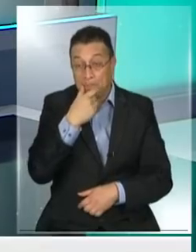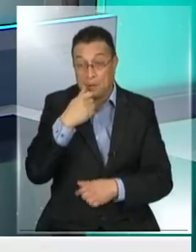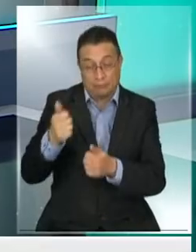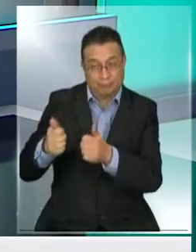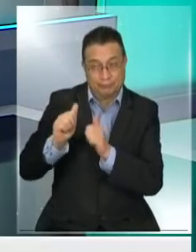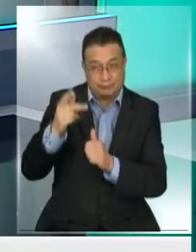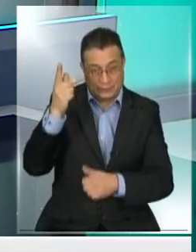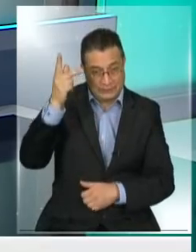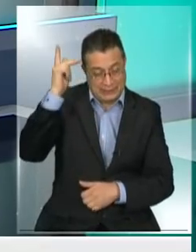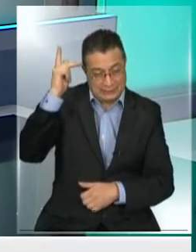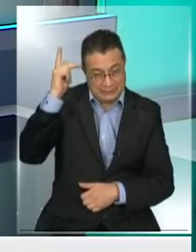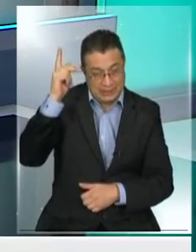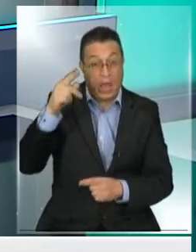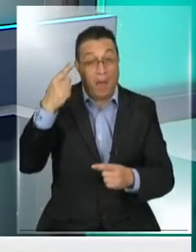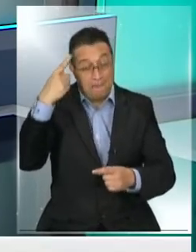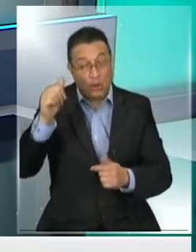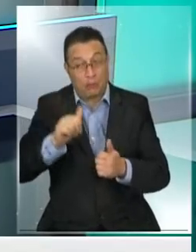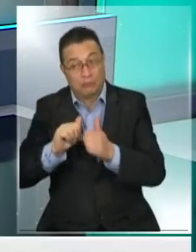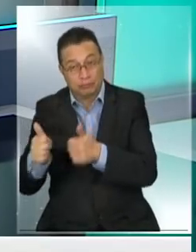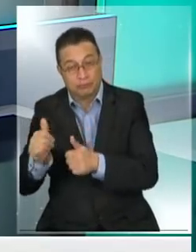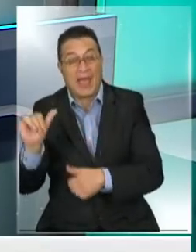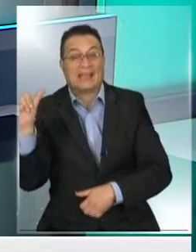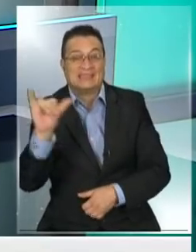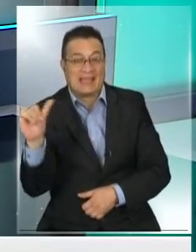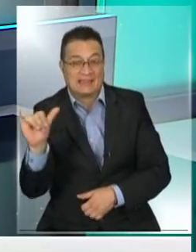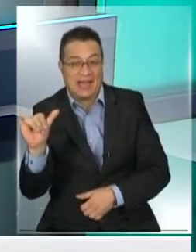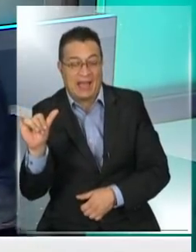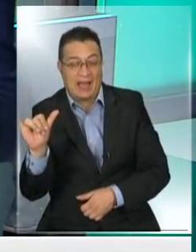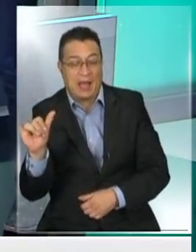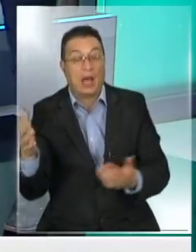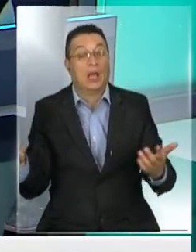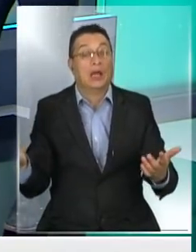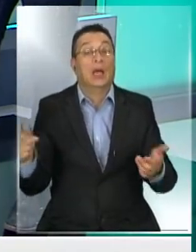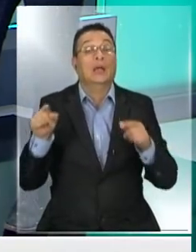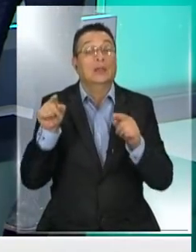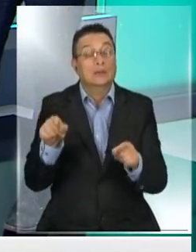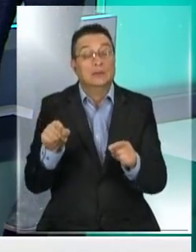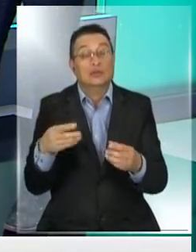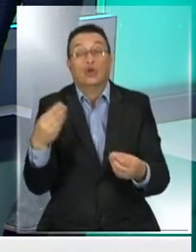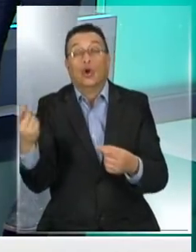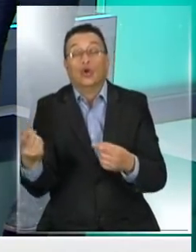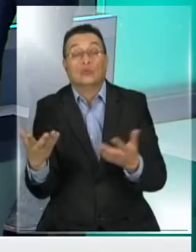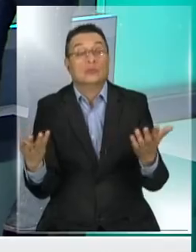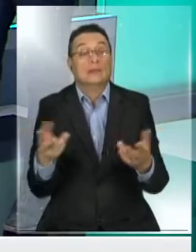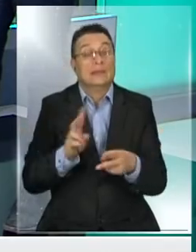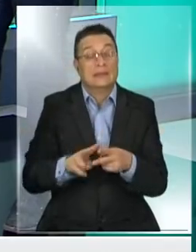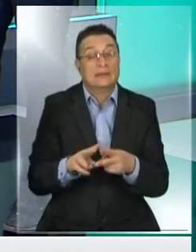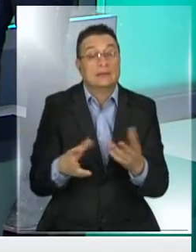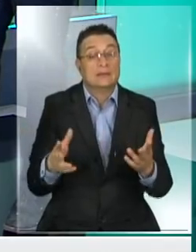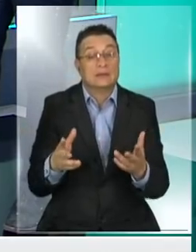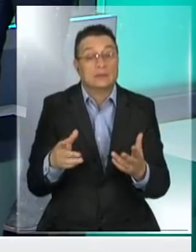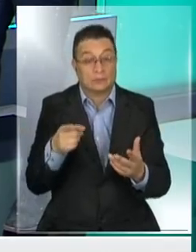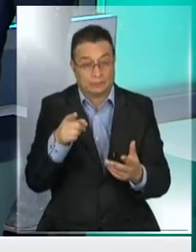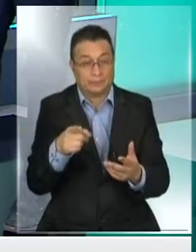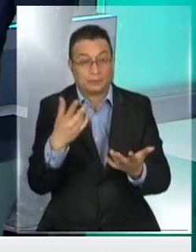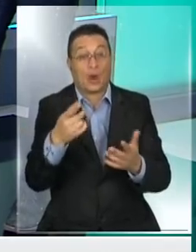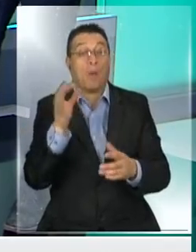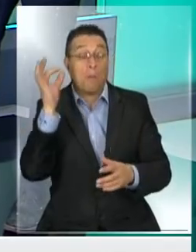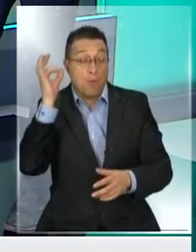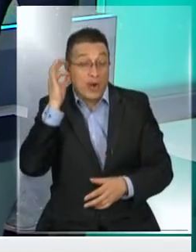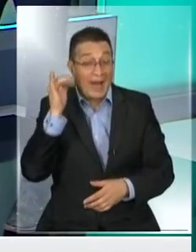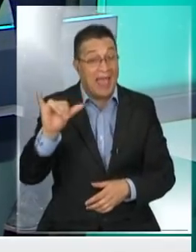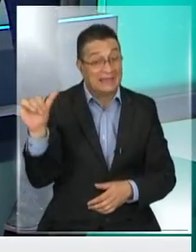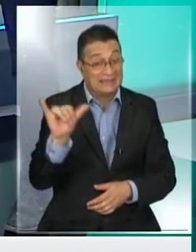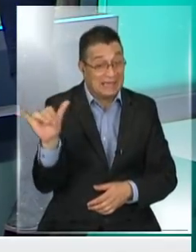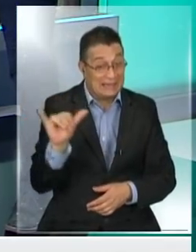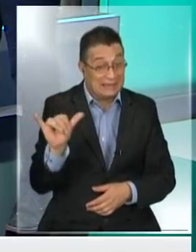Kast, según CADEM, pero le gana a Yasna Proboste. ¿Y qué ocurriría en este otro escenario que vamos a ver a continuación si es que Yasna